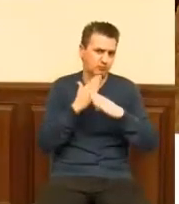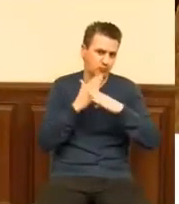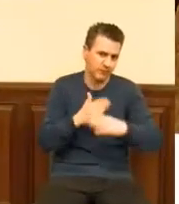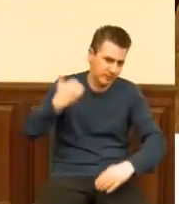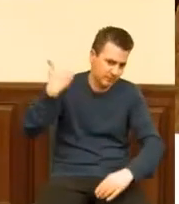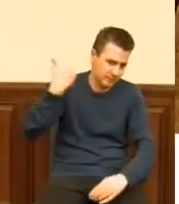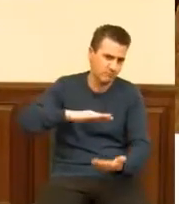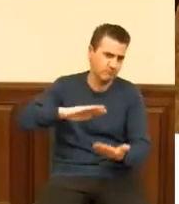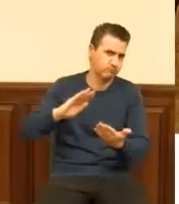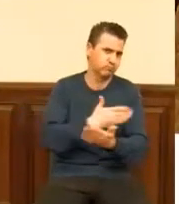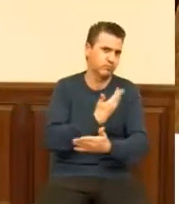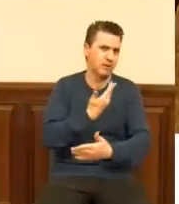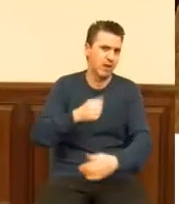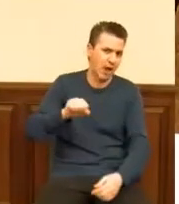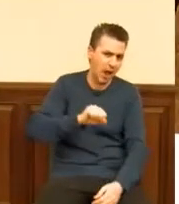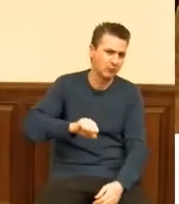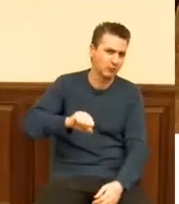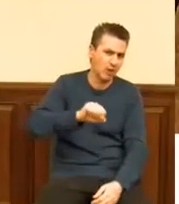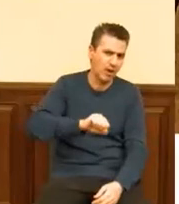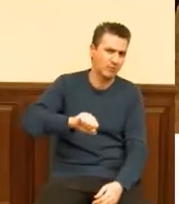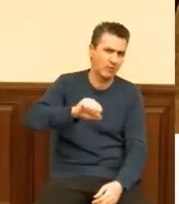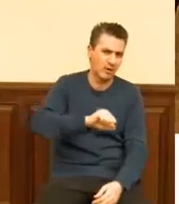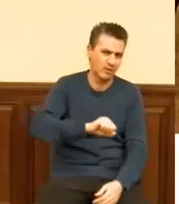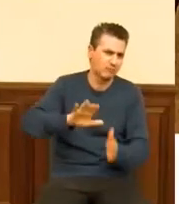años que lleva coleando